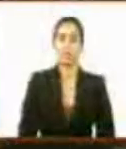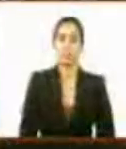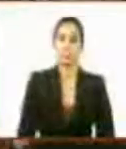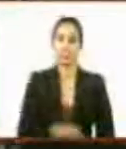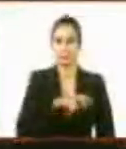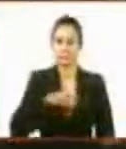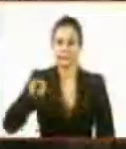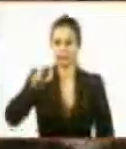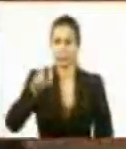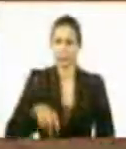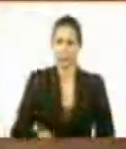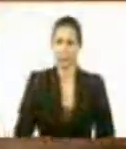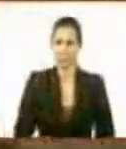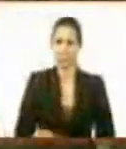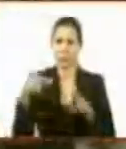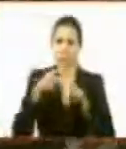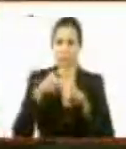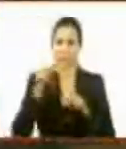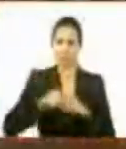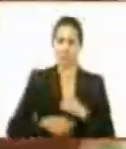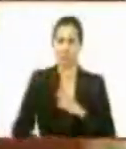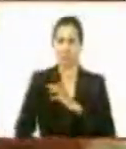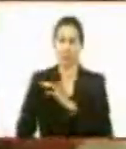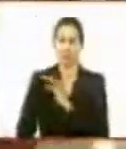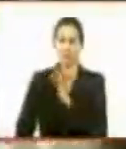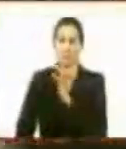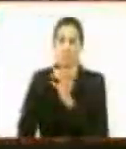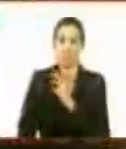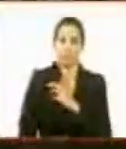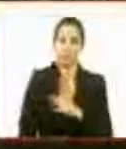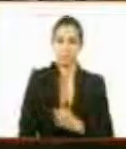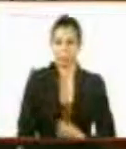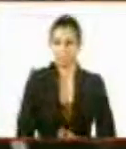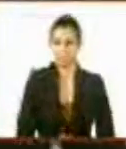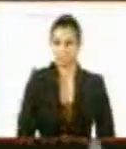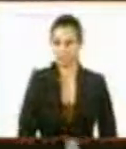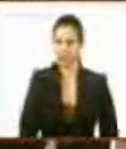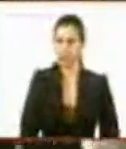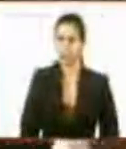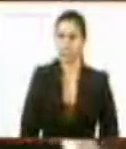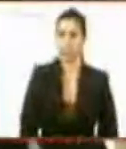desplazamiento por su hospedaje acá en el hotel donde está hospedado en Libia.